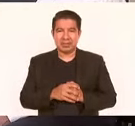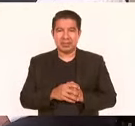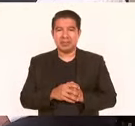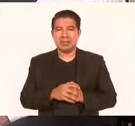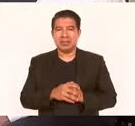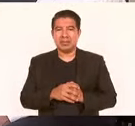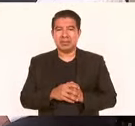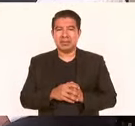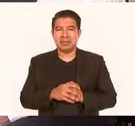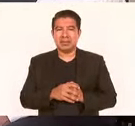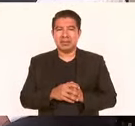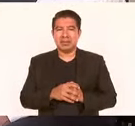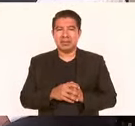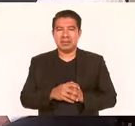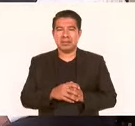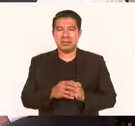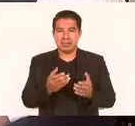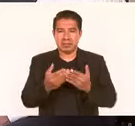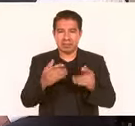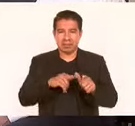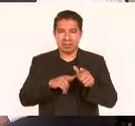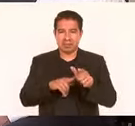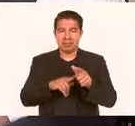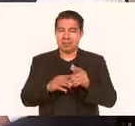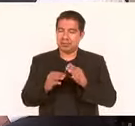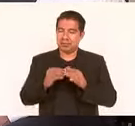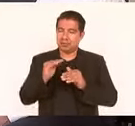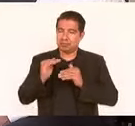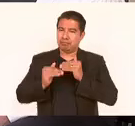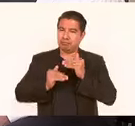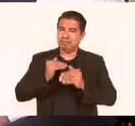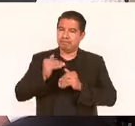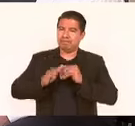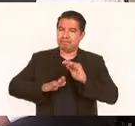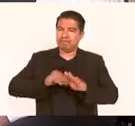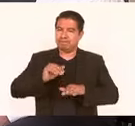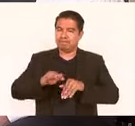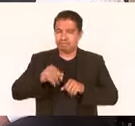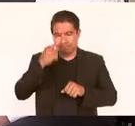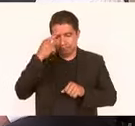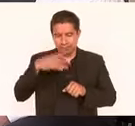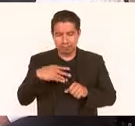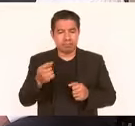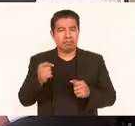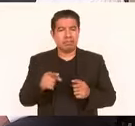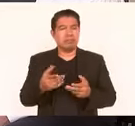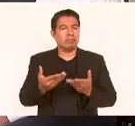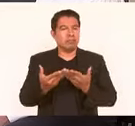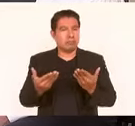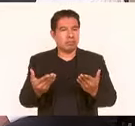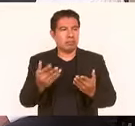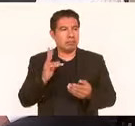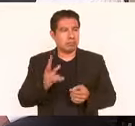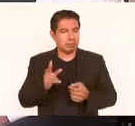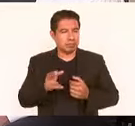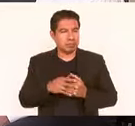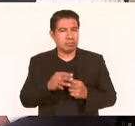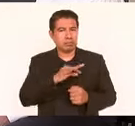Vamos a seguir avanzando para que podamos